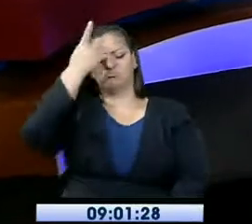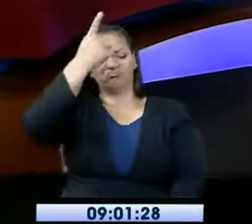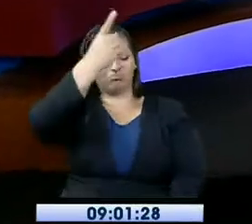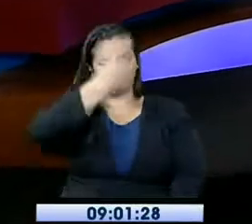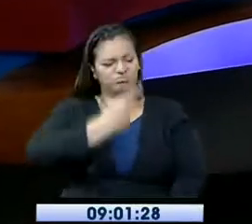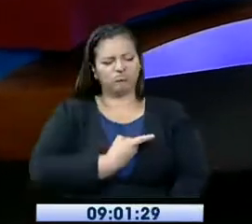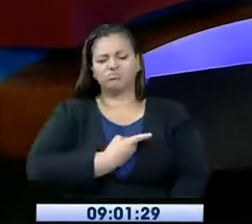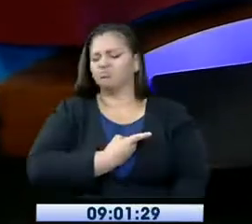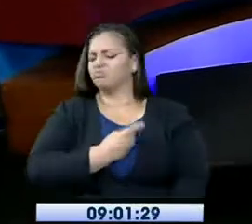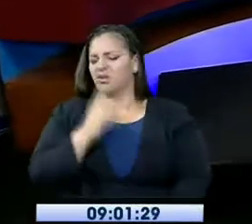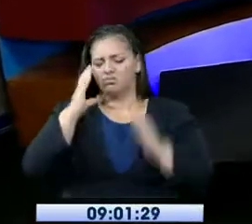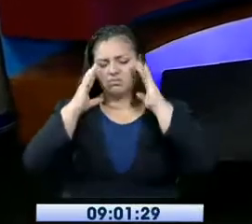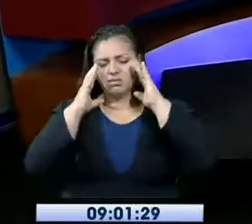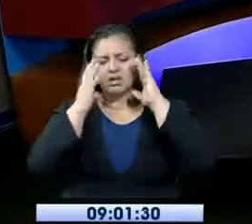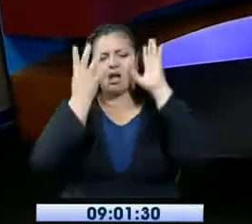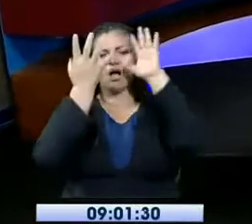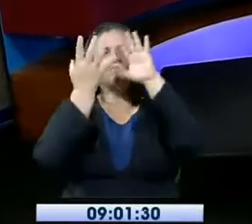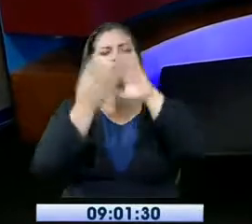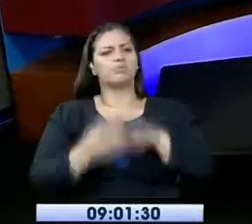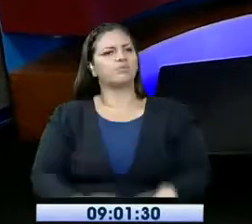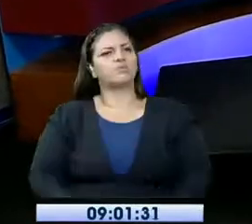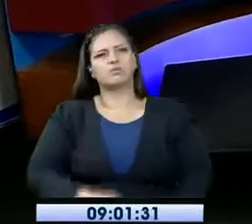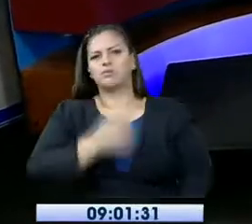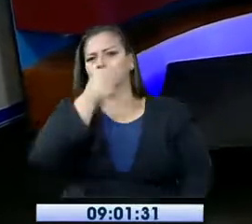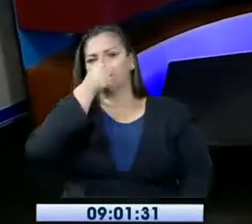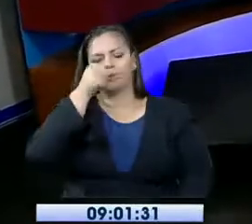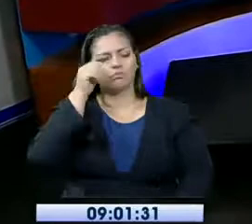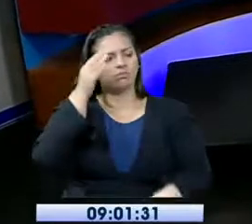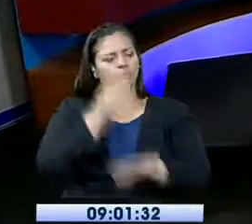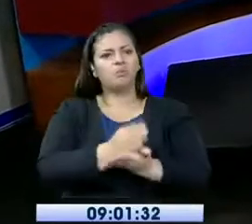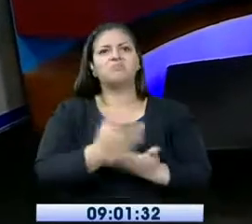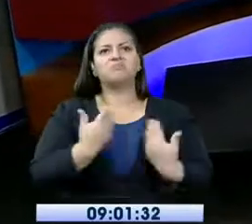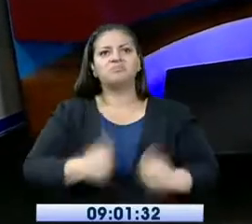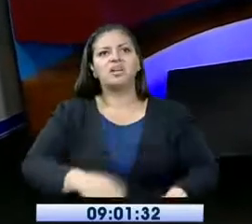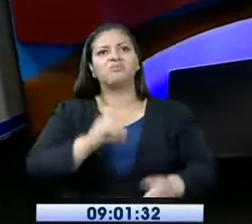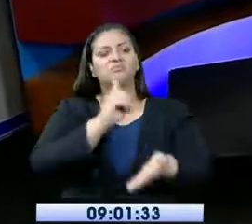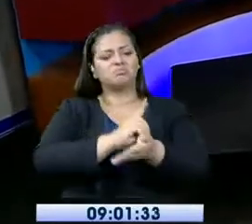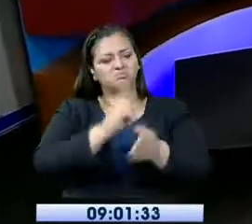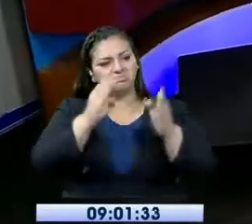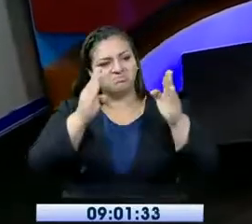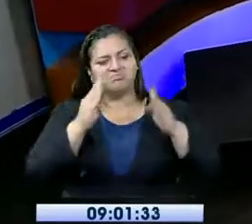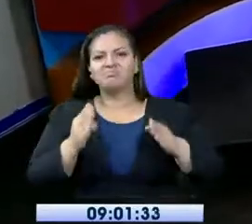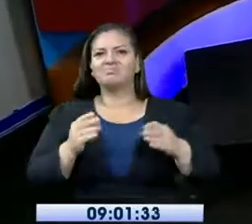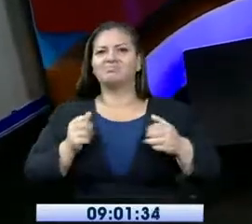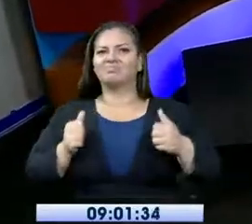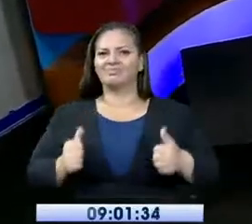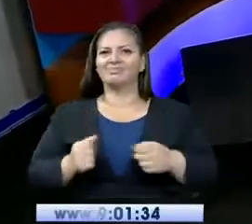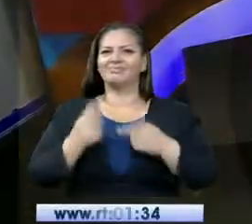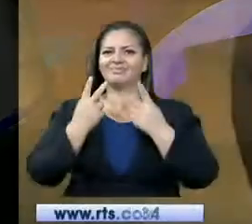respuesta y está recibiendo un tratamiento integral. Conozcamos.